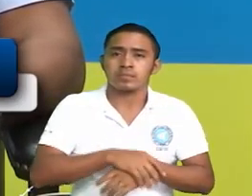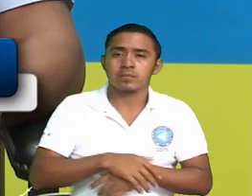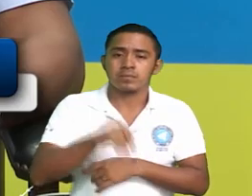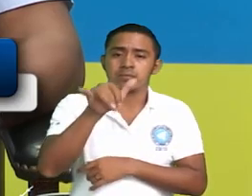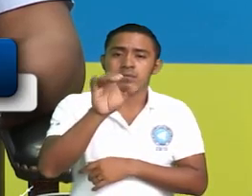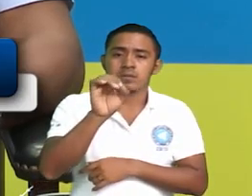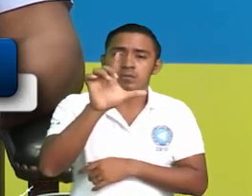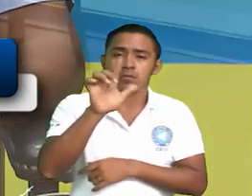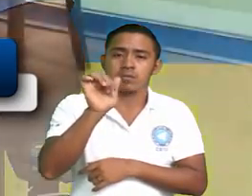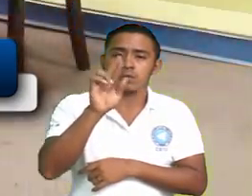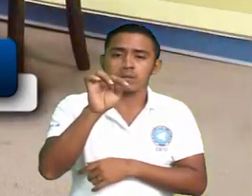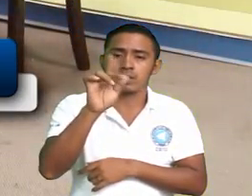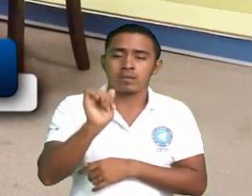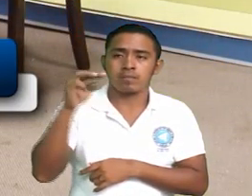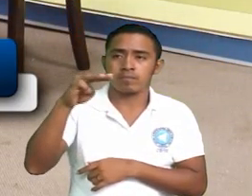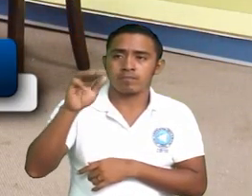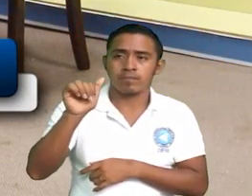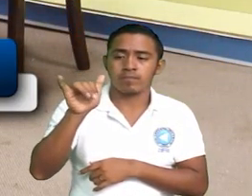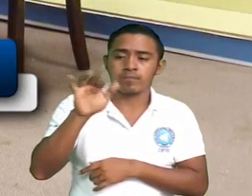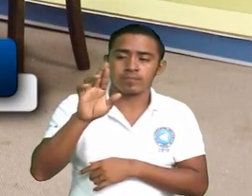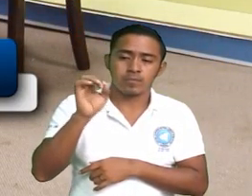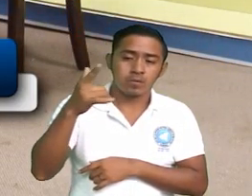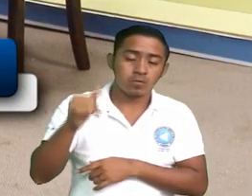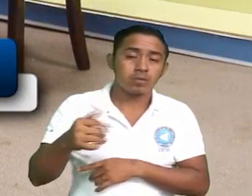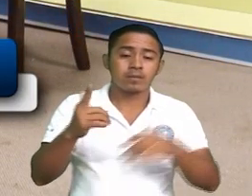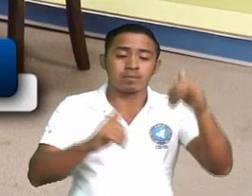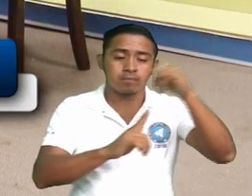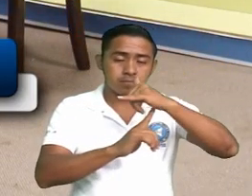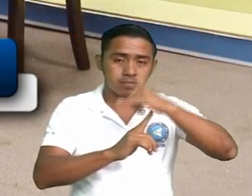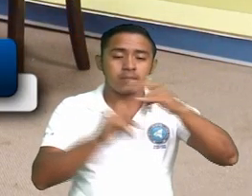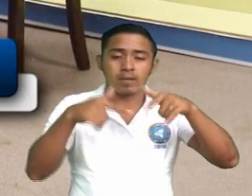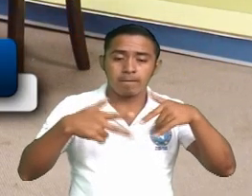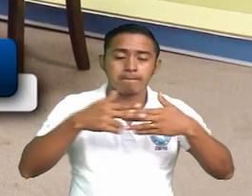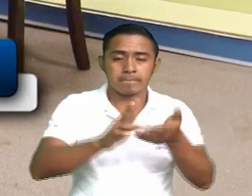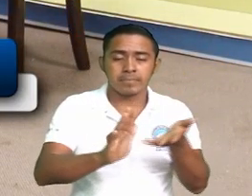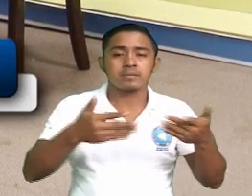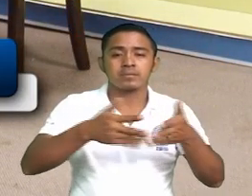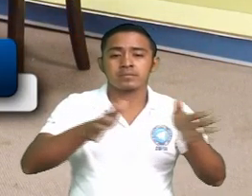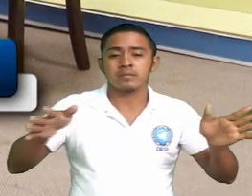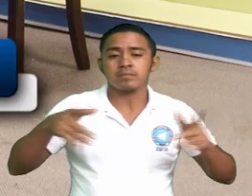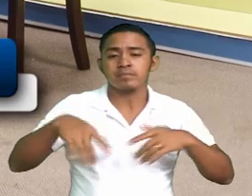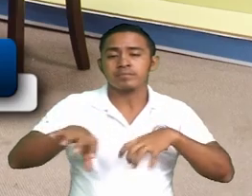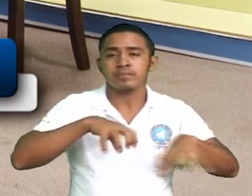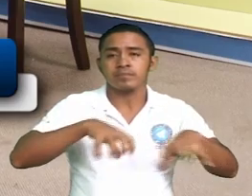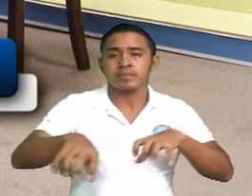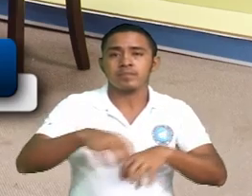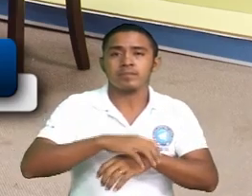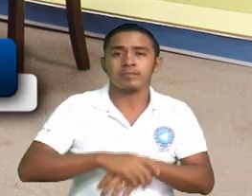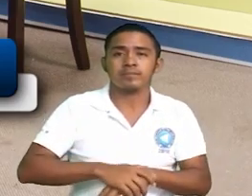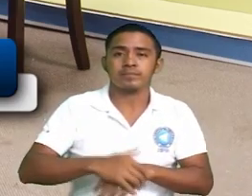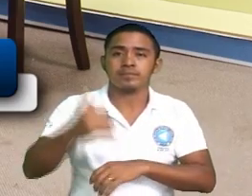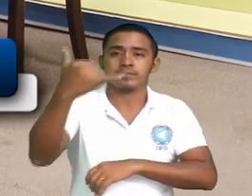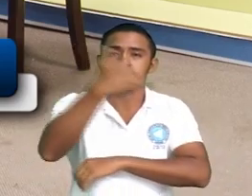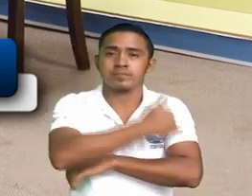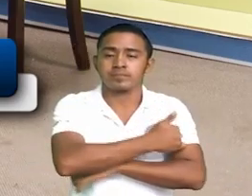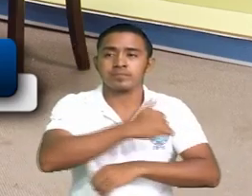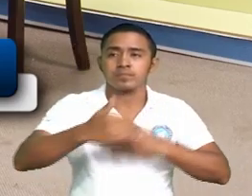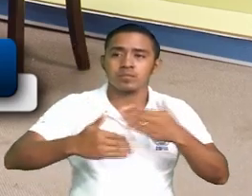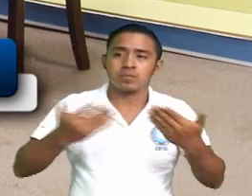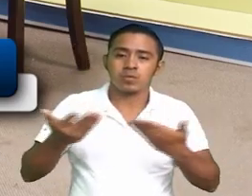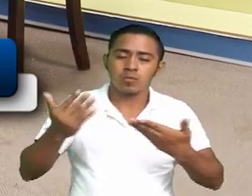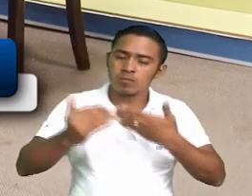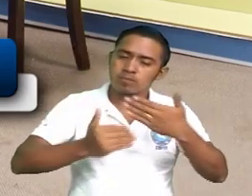Yolanda Mayorga, en Tipitapo, ¿verdad? Así es. Esa fue la apertura de la Jornada Nacional de Vacunación. ¿Cómo avanza